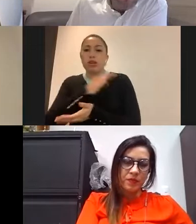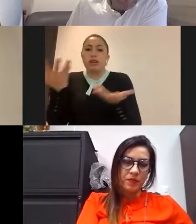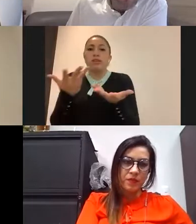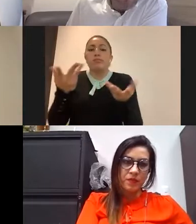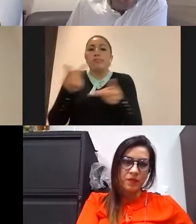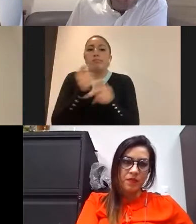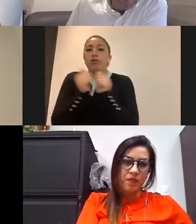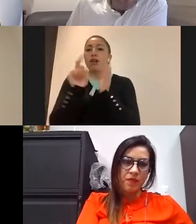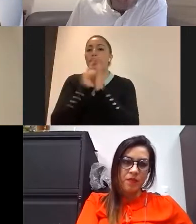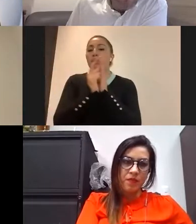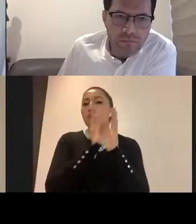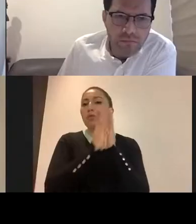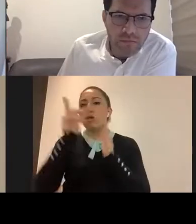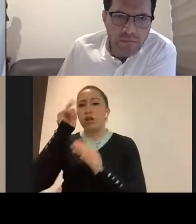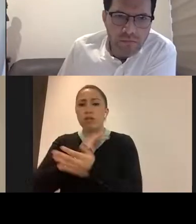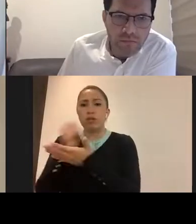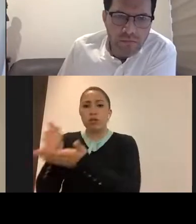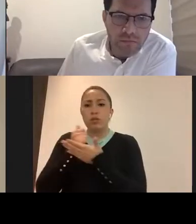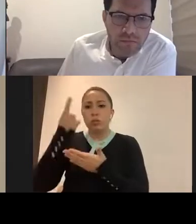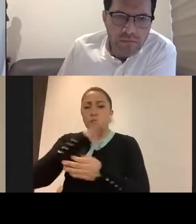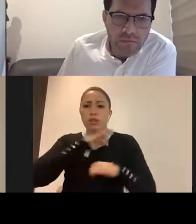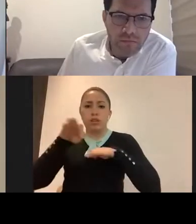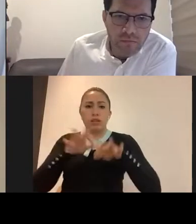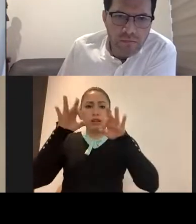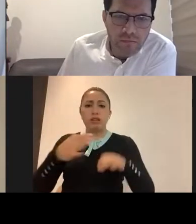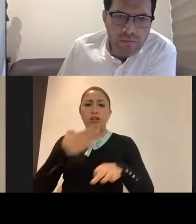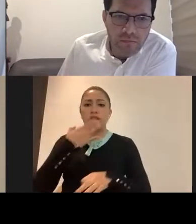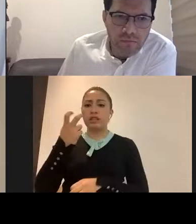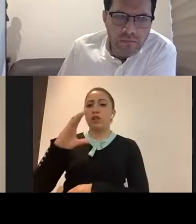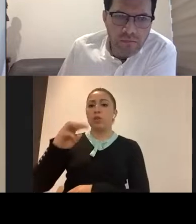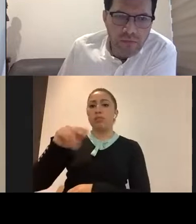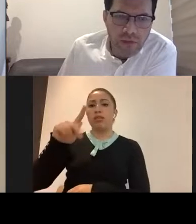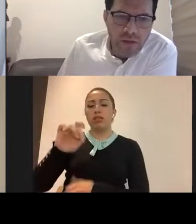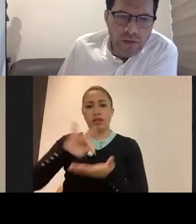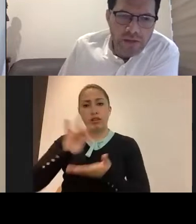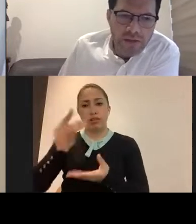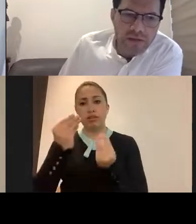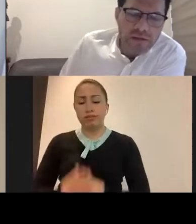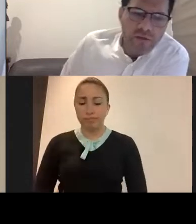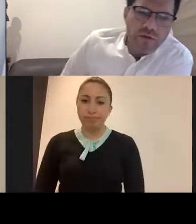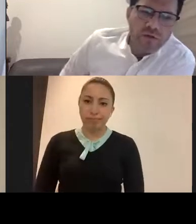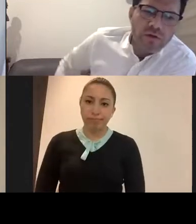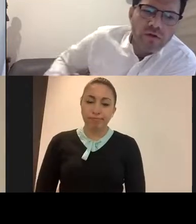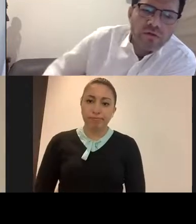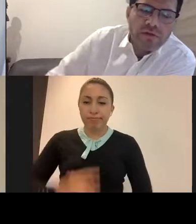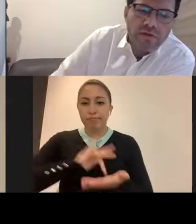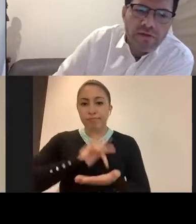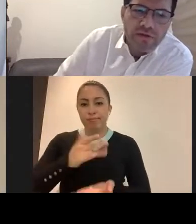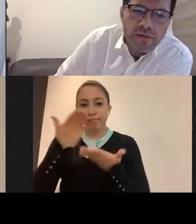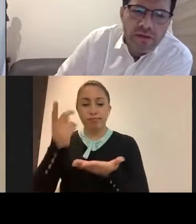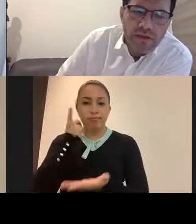les pediría a todos el apoyo para que pueda trabajar como debe ser el comité. Muchas gracias. Gracias, diputado Tonatiuh.